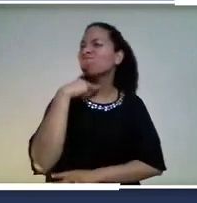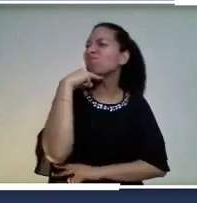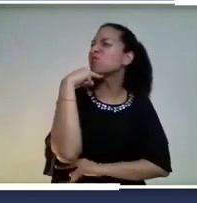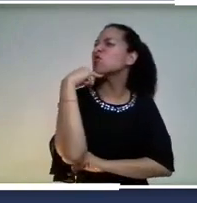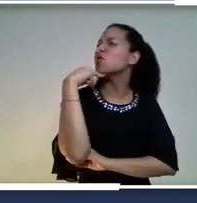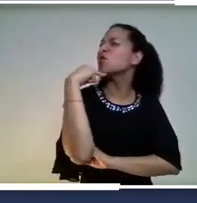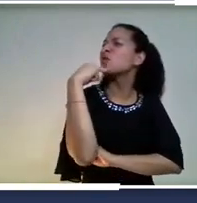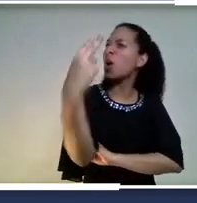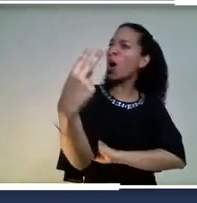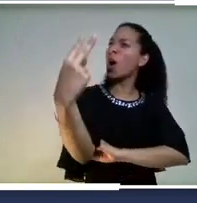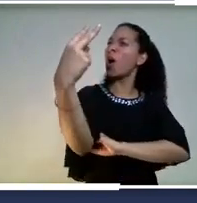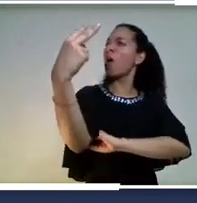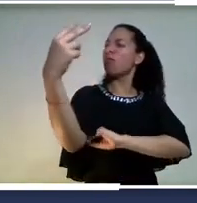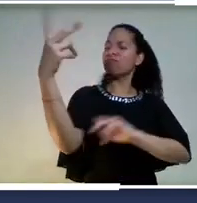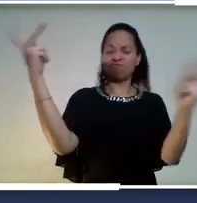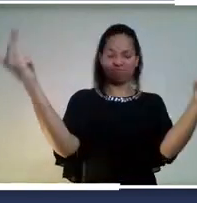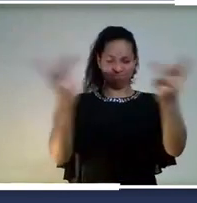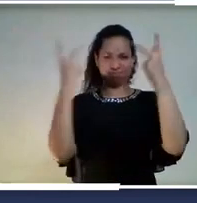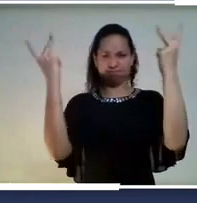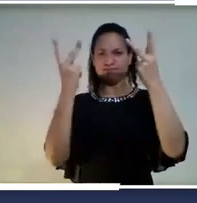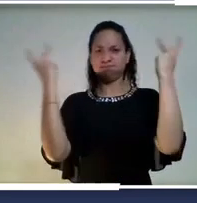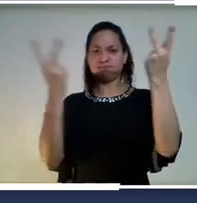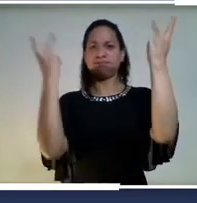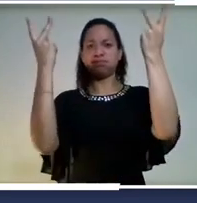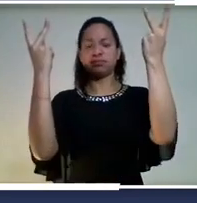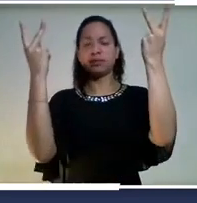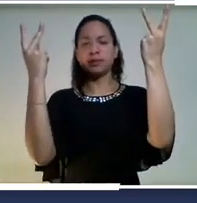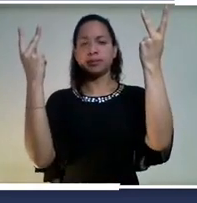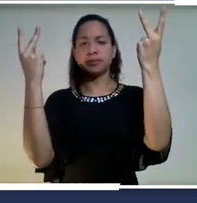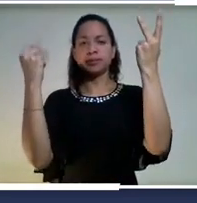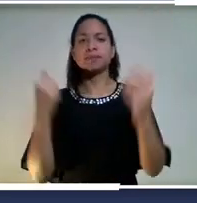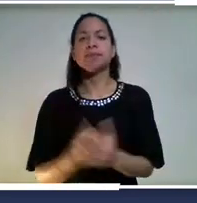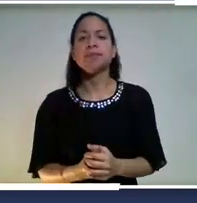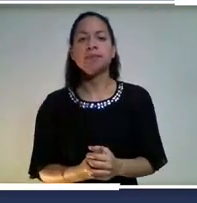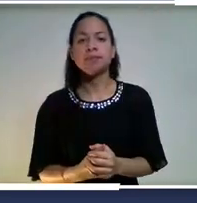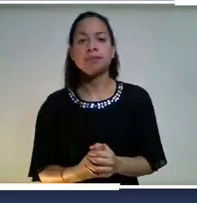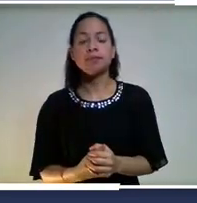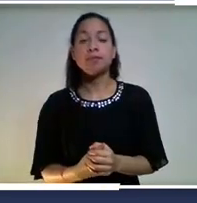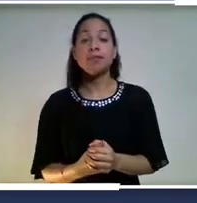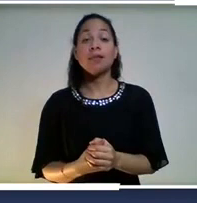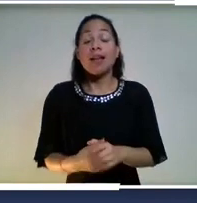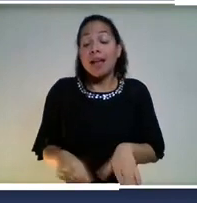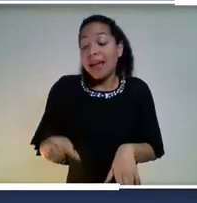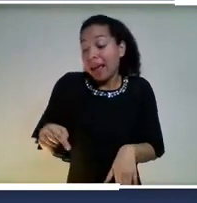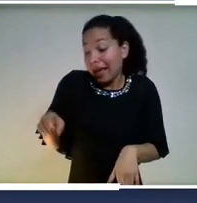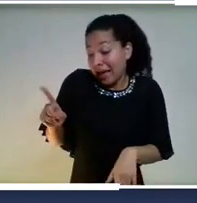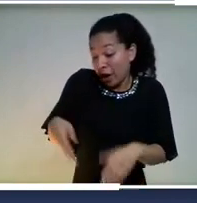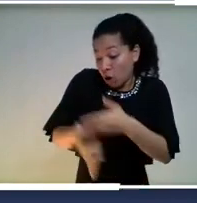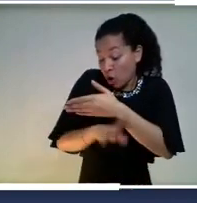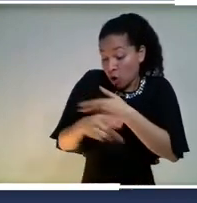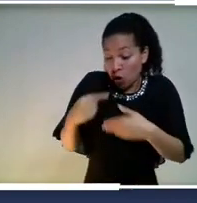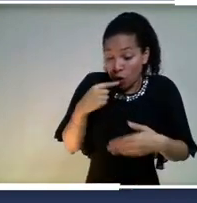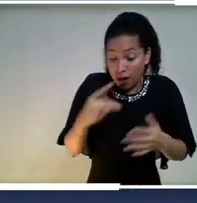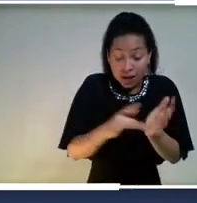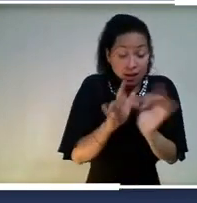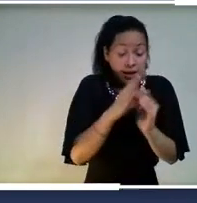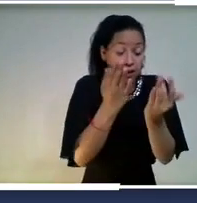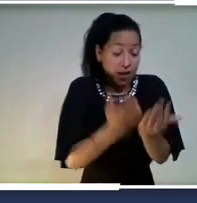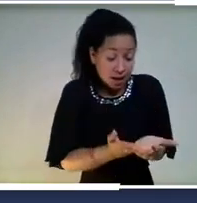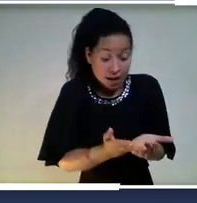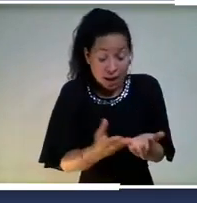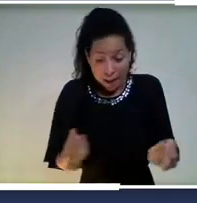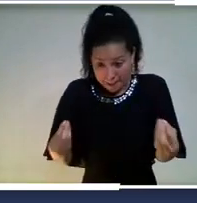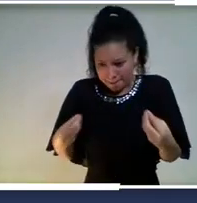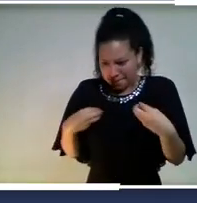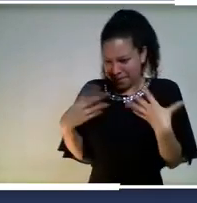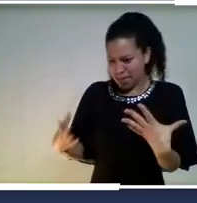53 55 al 55 sórdida es la muerte en victoria donde está o muerte tu